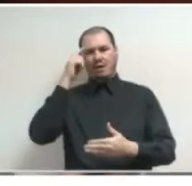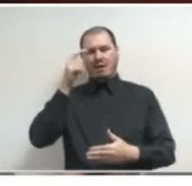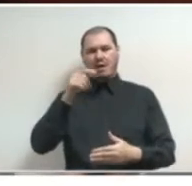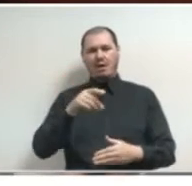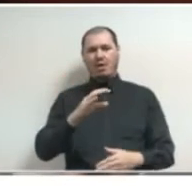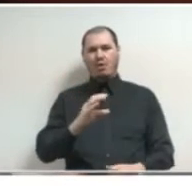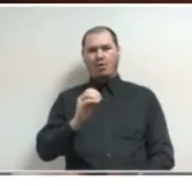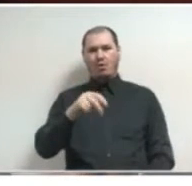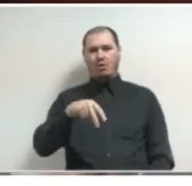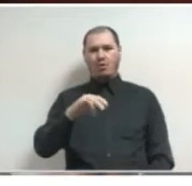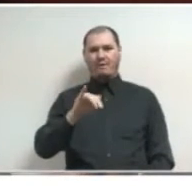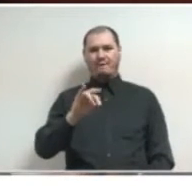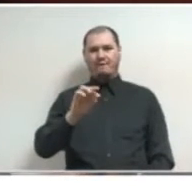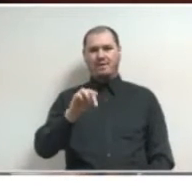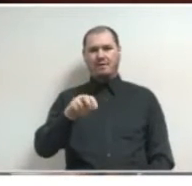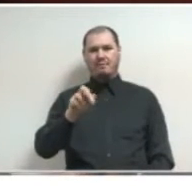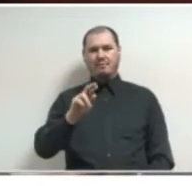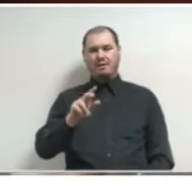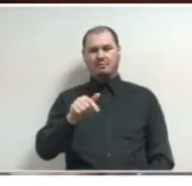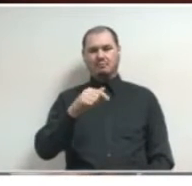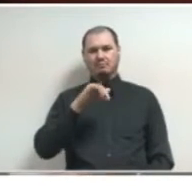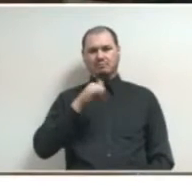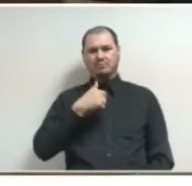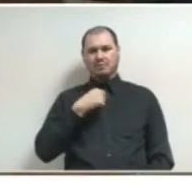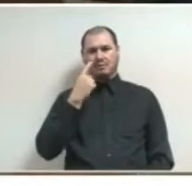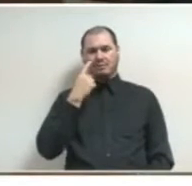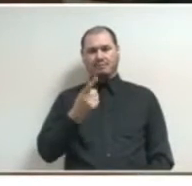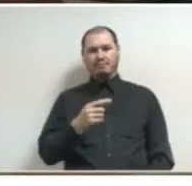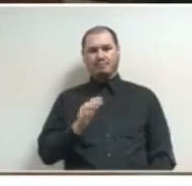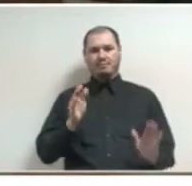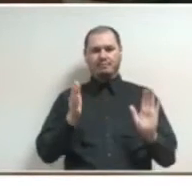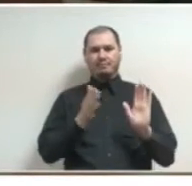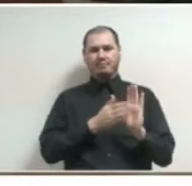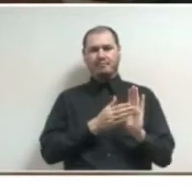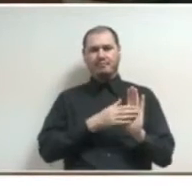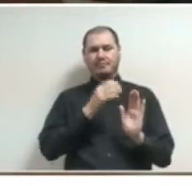pedir procedimiento, confirmación, penguana.